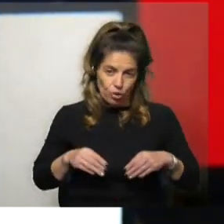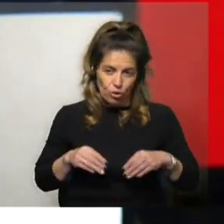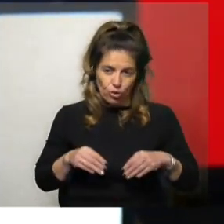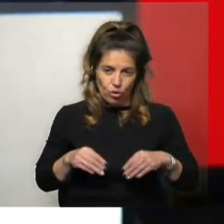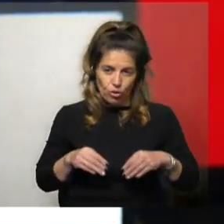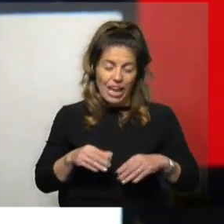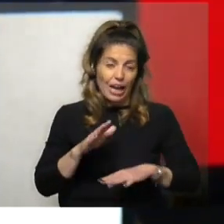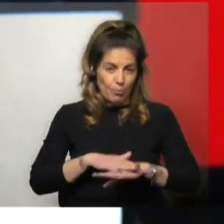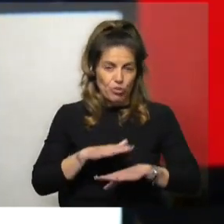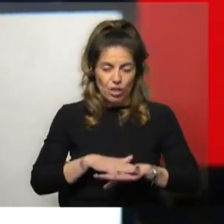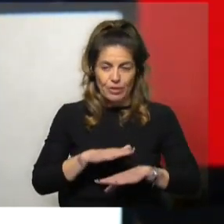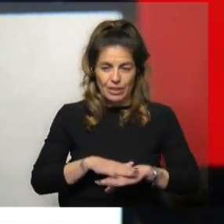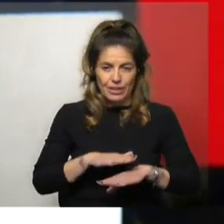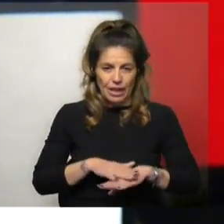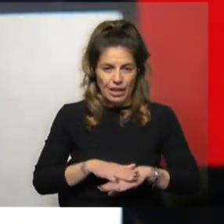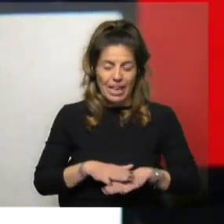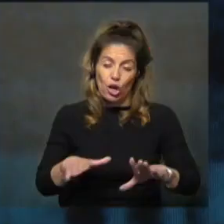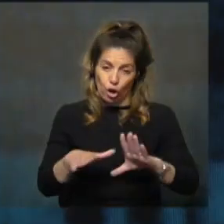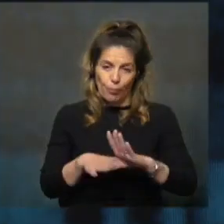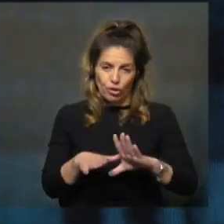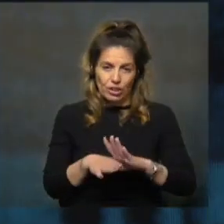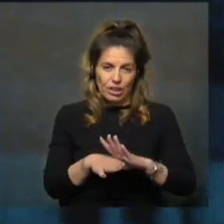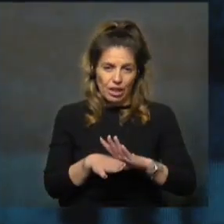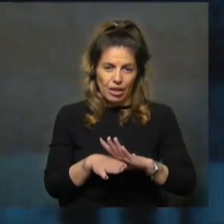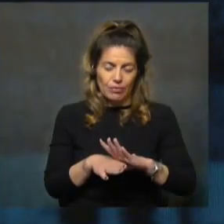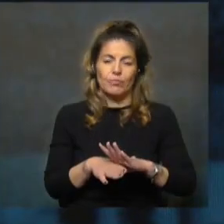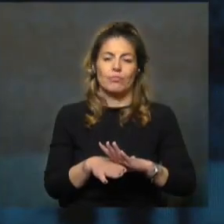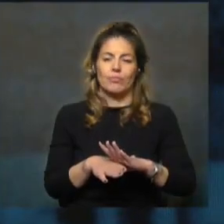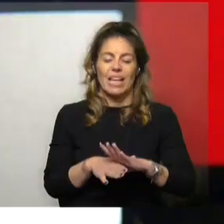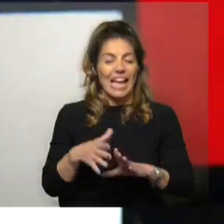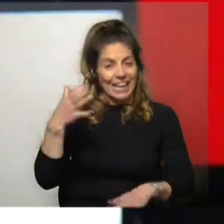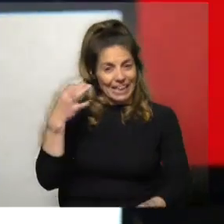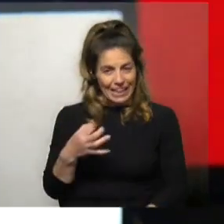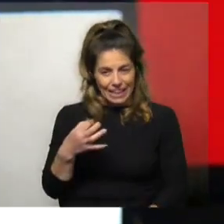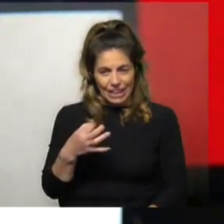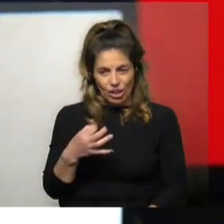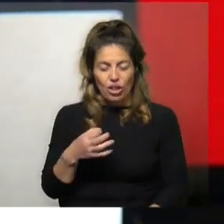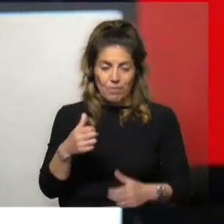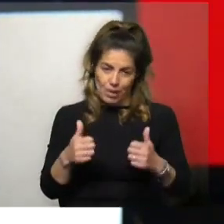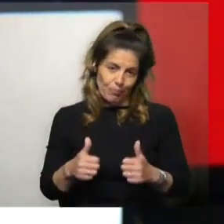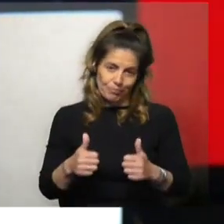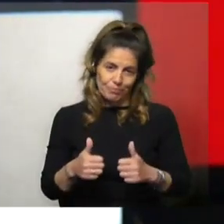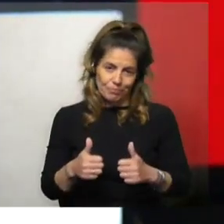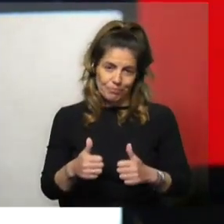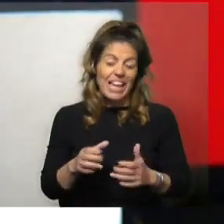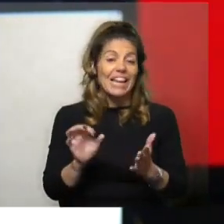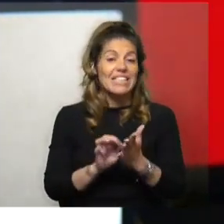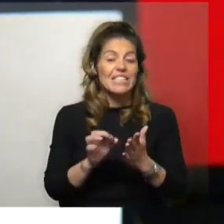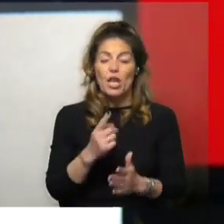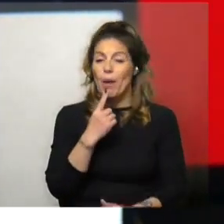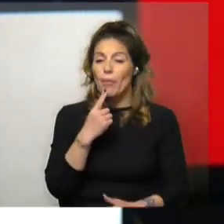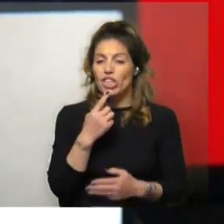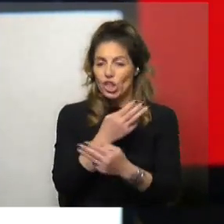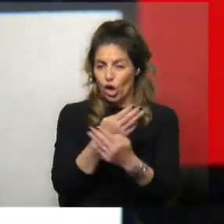la responsabilidad que le correspondía no este creo que que estuvo bien y que el sistema político en